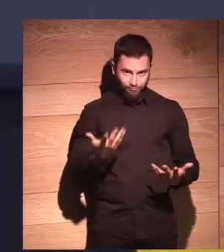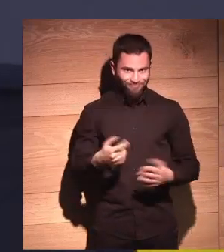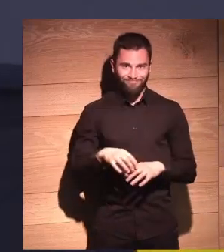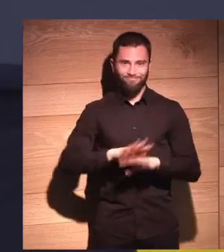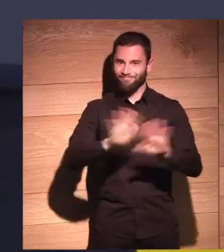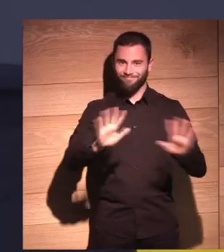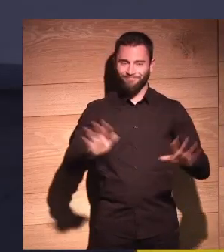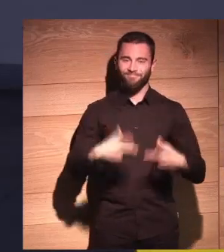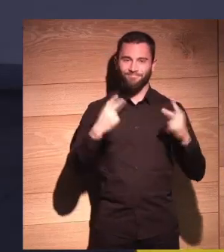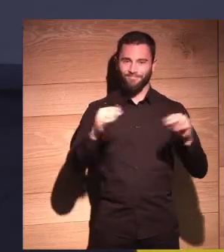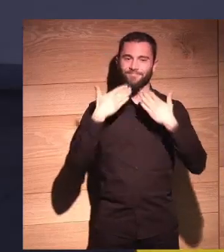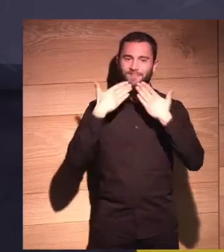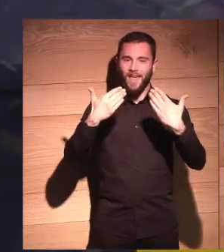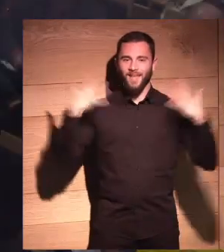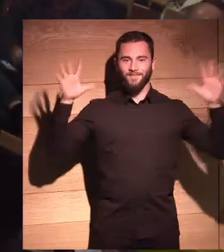es todo. Gracias.